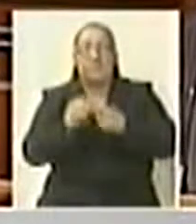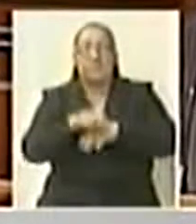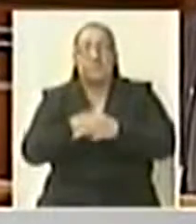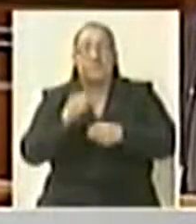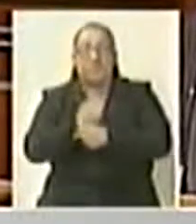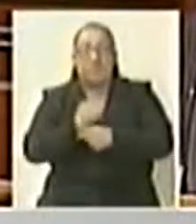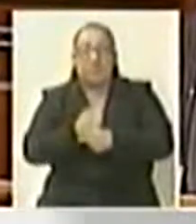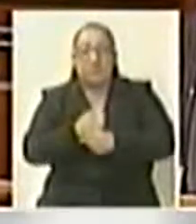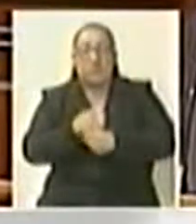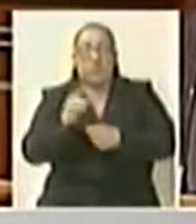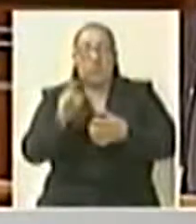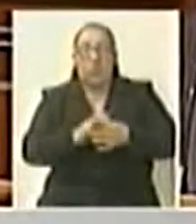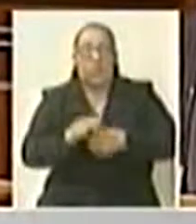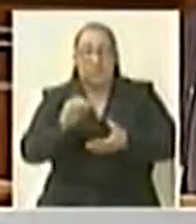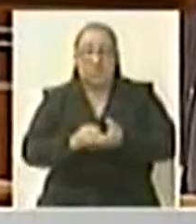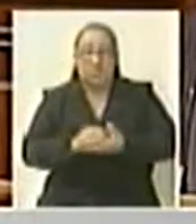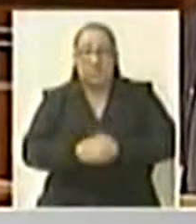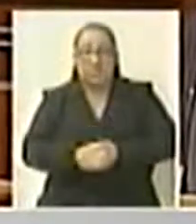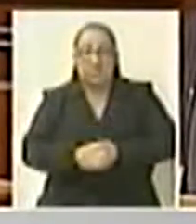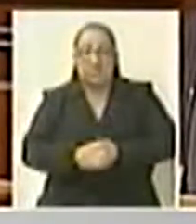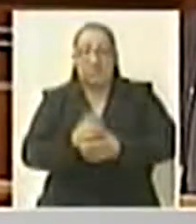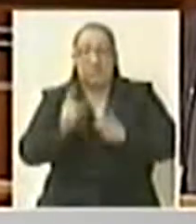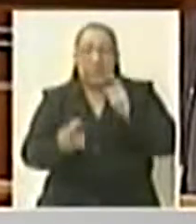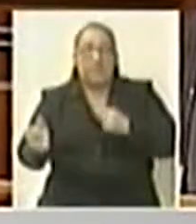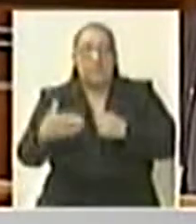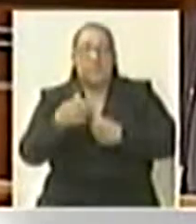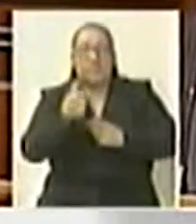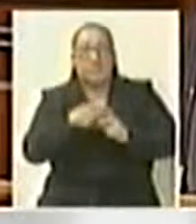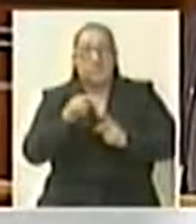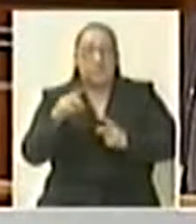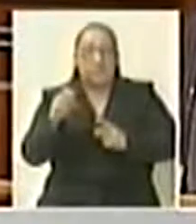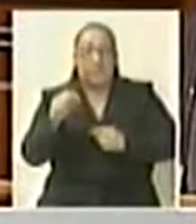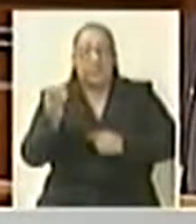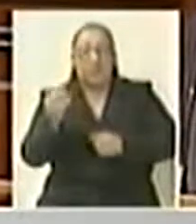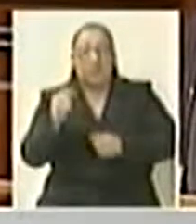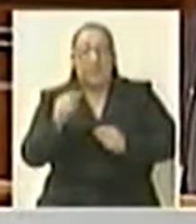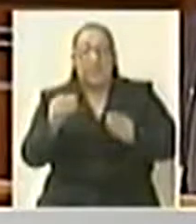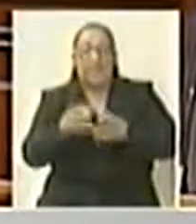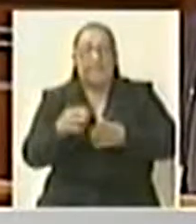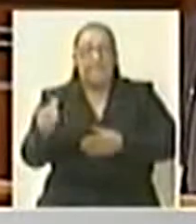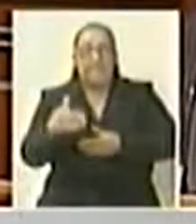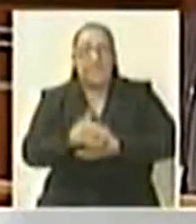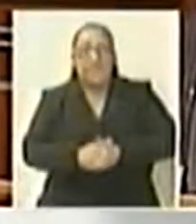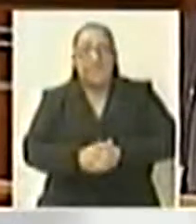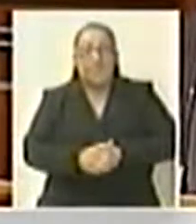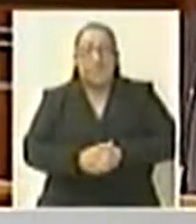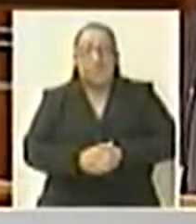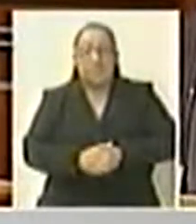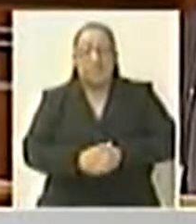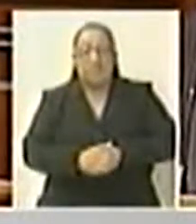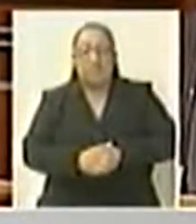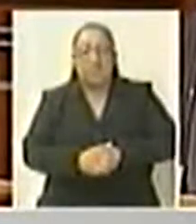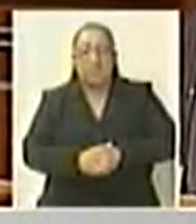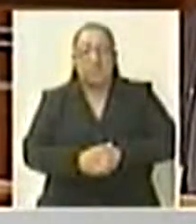Gestión Unitaria de los pescadores activos y jubilados del sector pesquero, organización